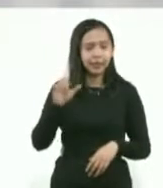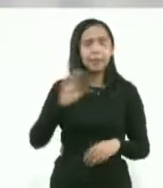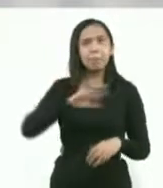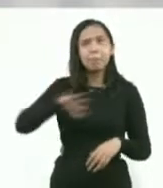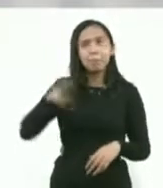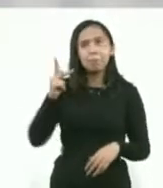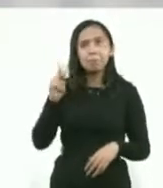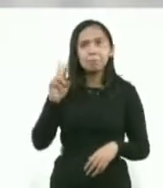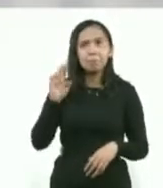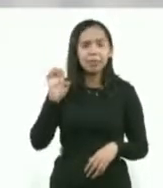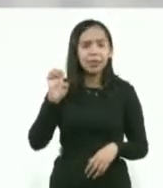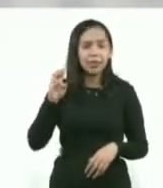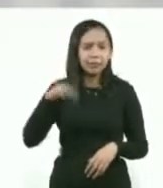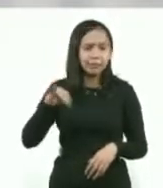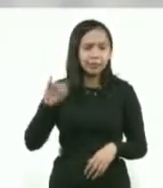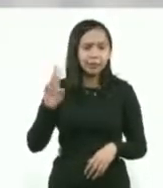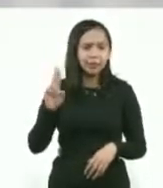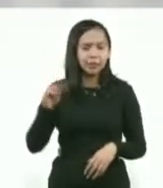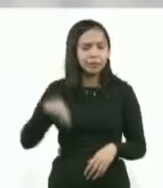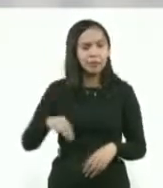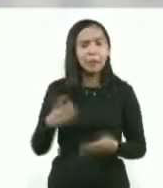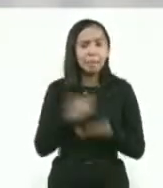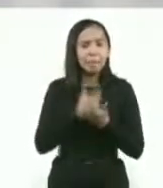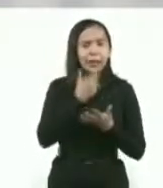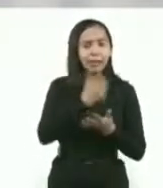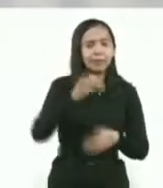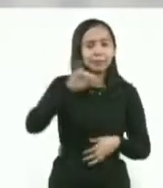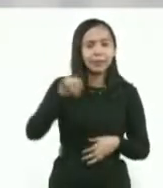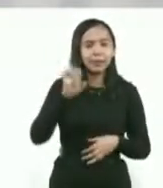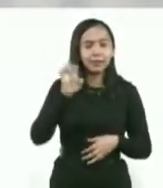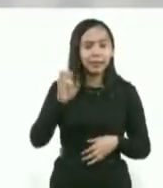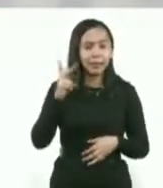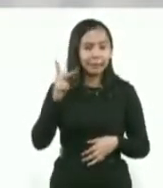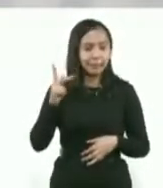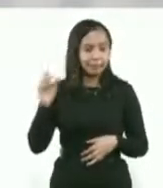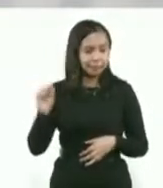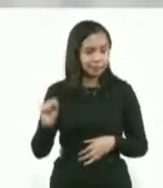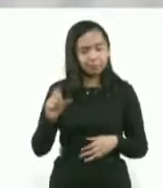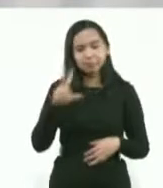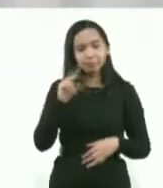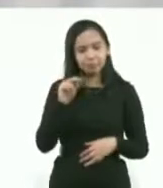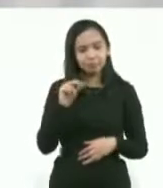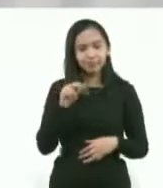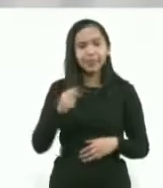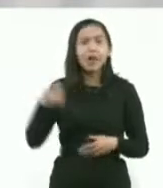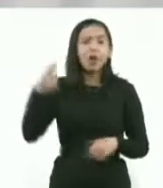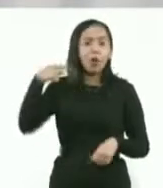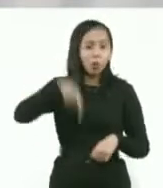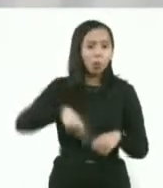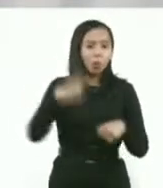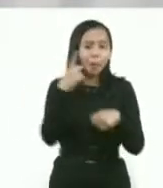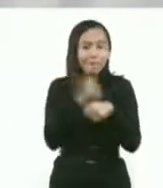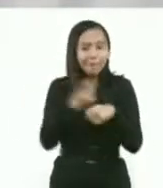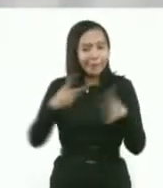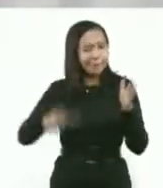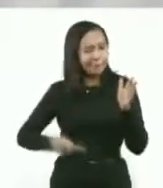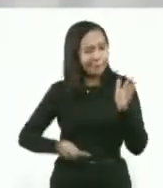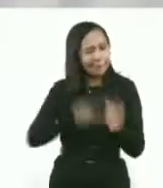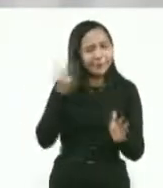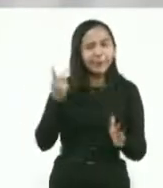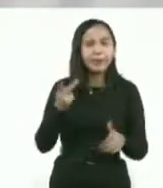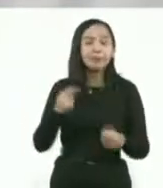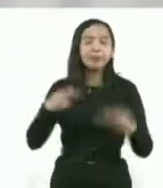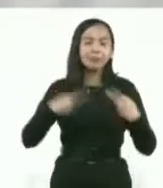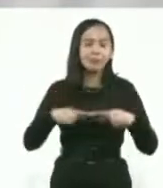estaremos pagando en esta semana IEPS. Primera vez en la historia de este país, desde que existe este impuesto especial